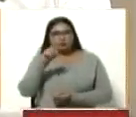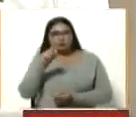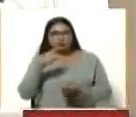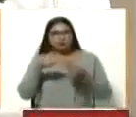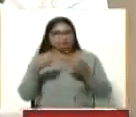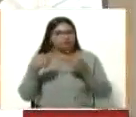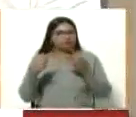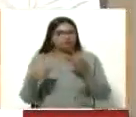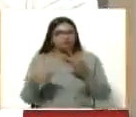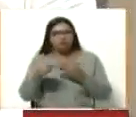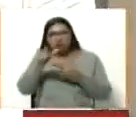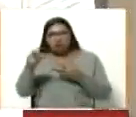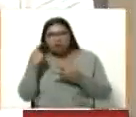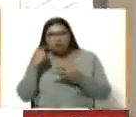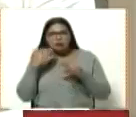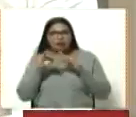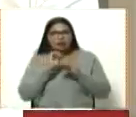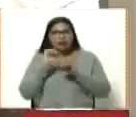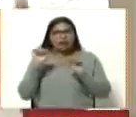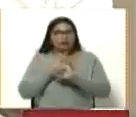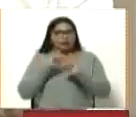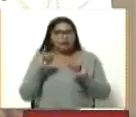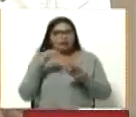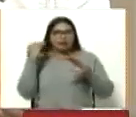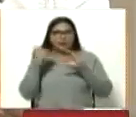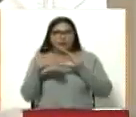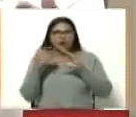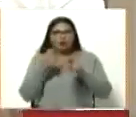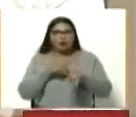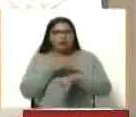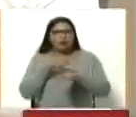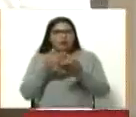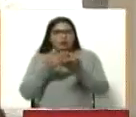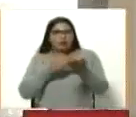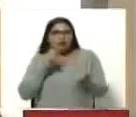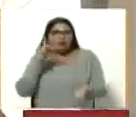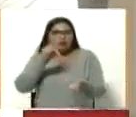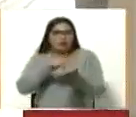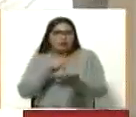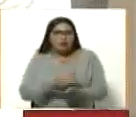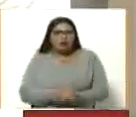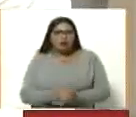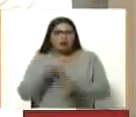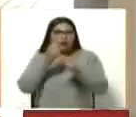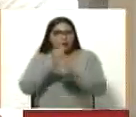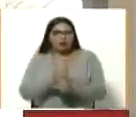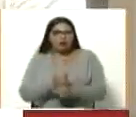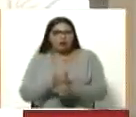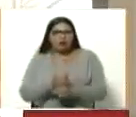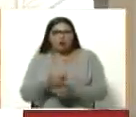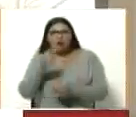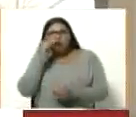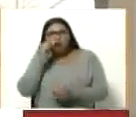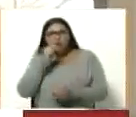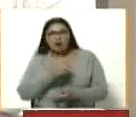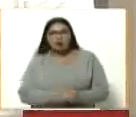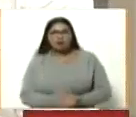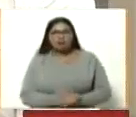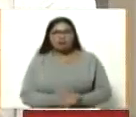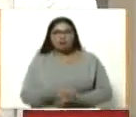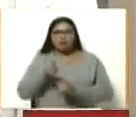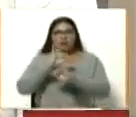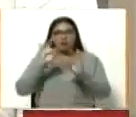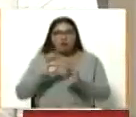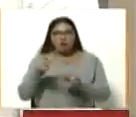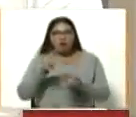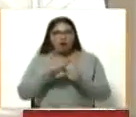Pompeo, de que ya se estaban escribiendo horas antes de su llegada y que lo estaban esperando. O sea, ellos tuvieron